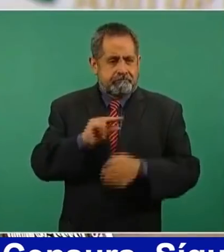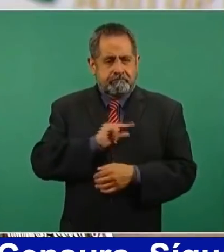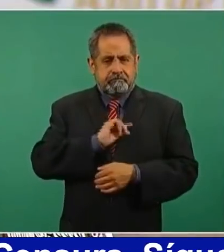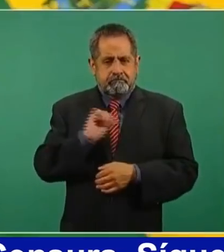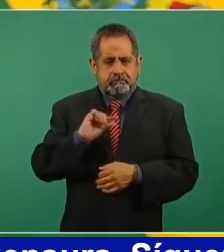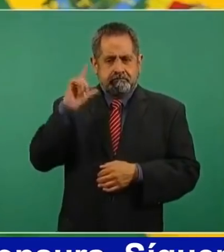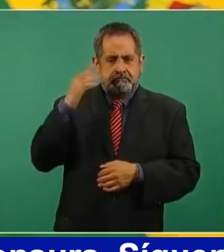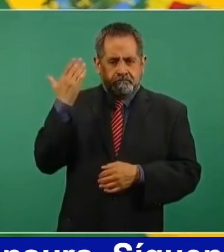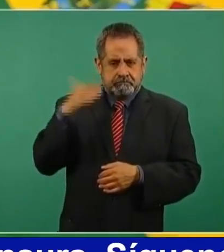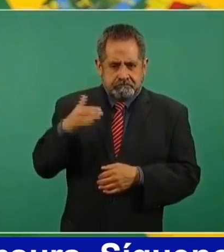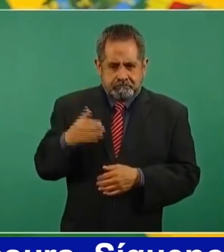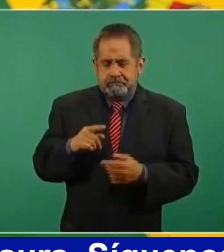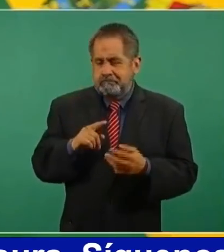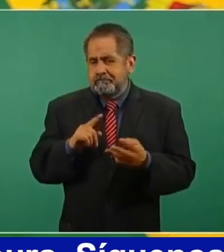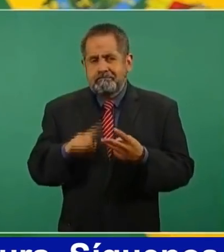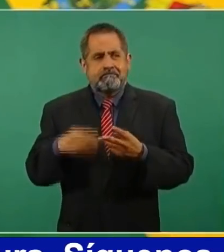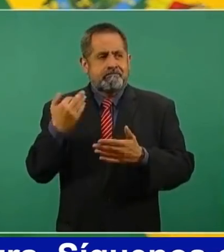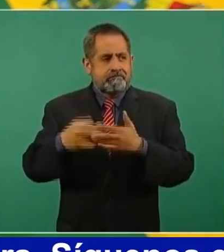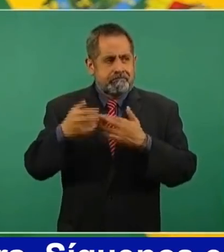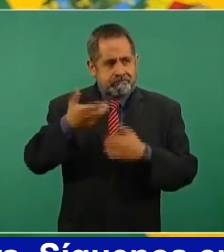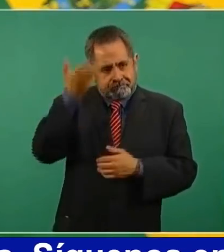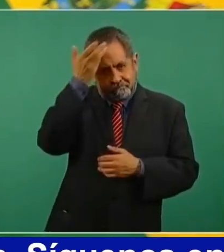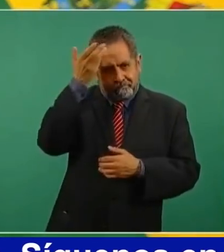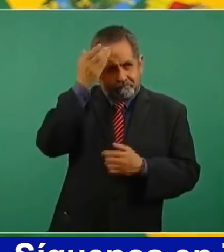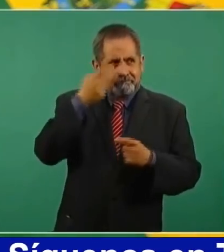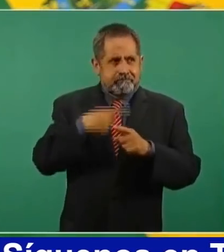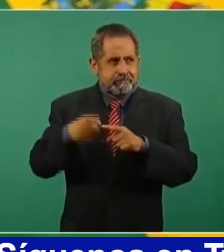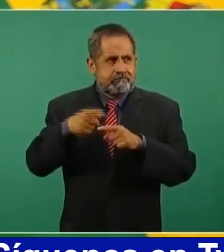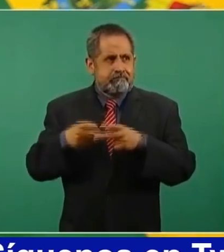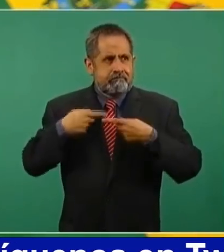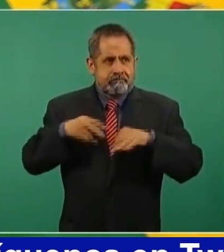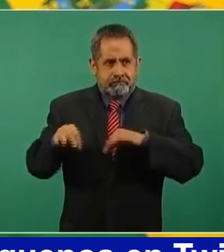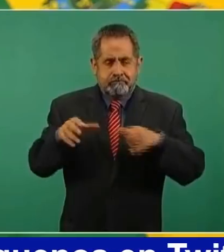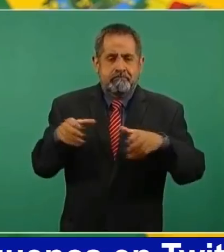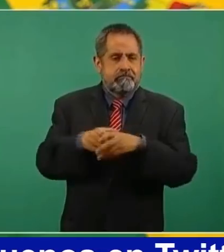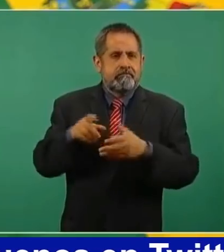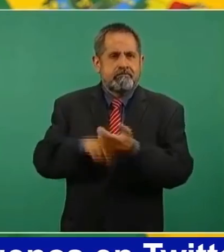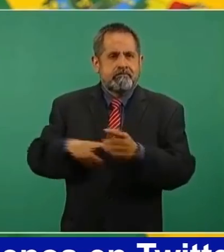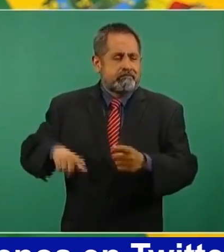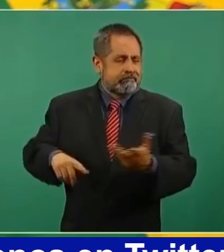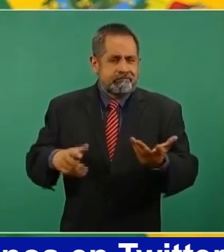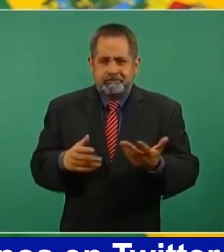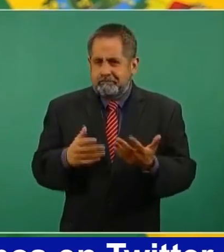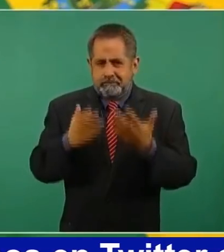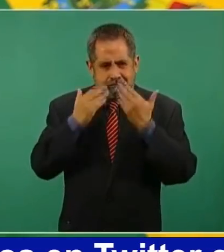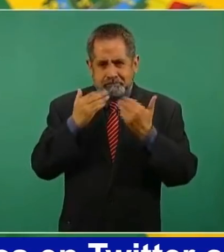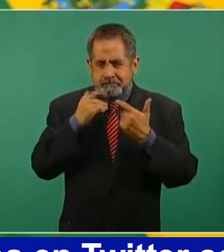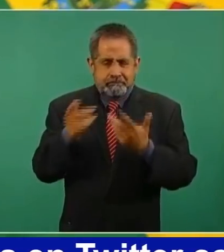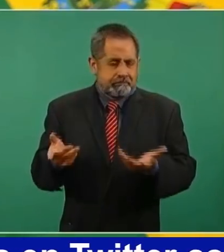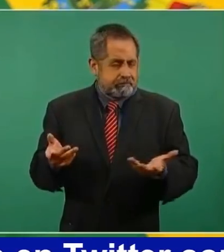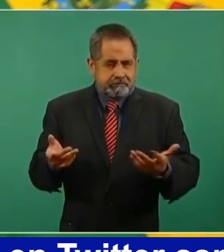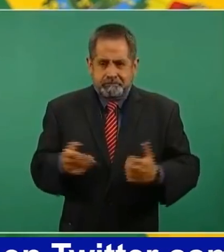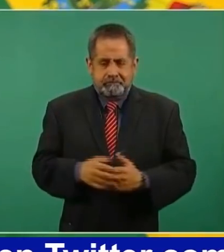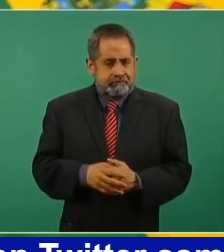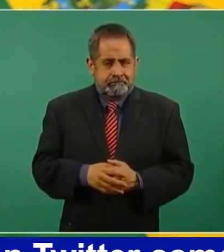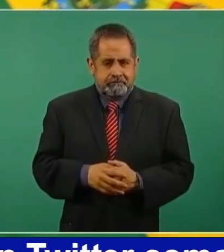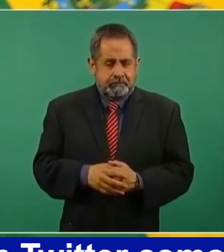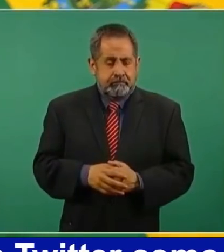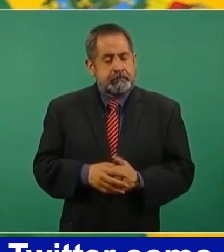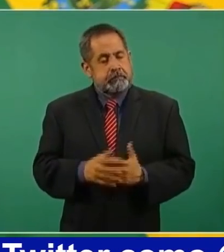especialistas, de enfermeras, de trabajadores de la salud. Entonces, cuando